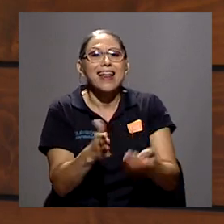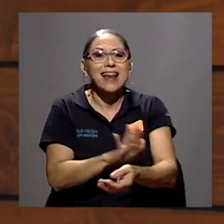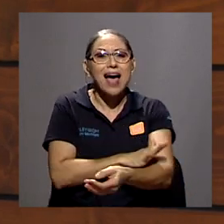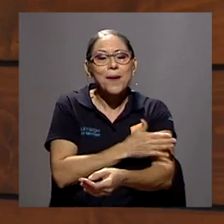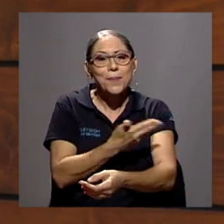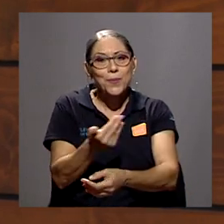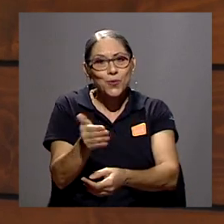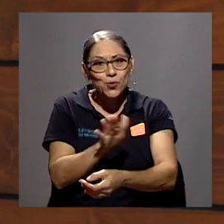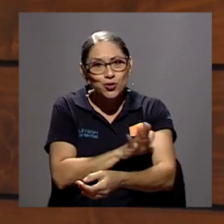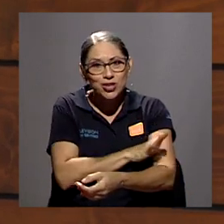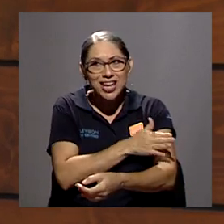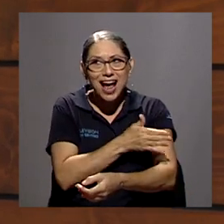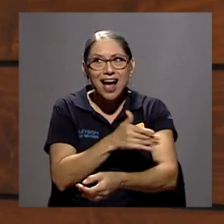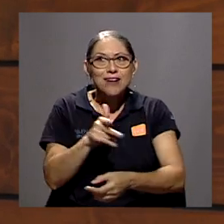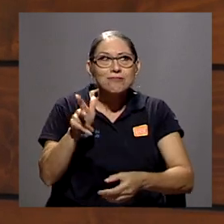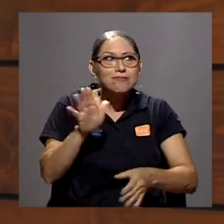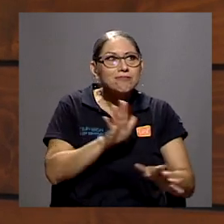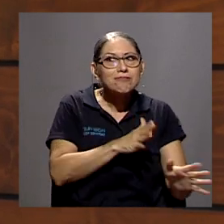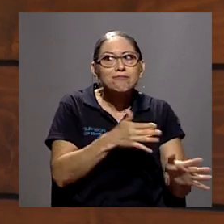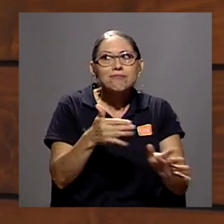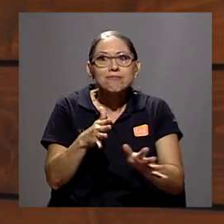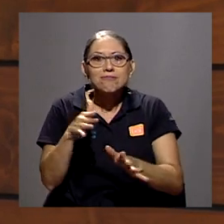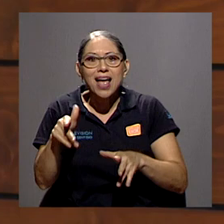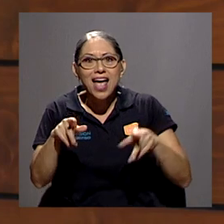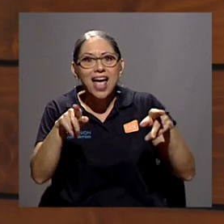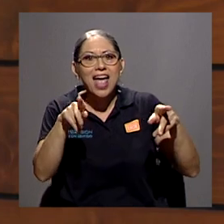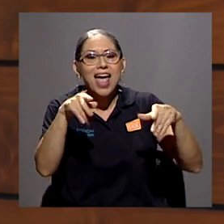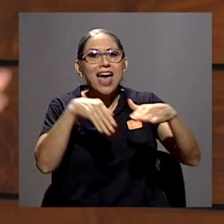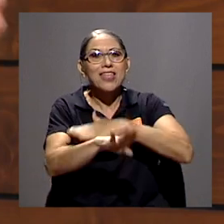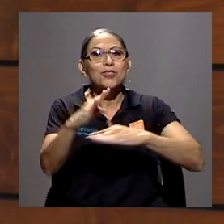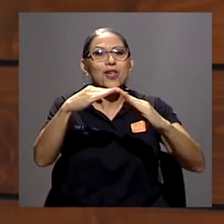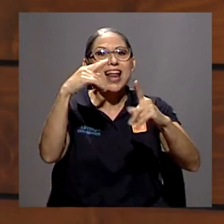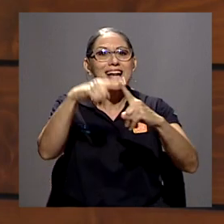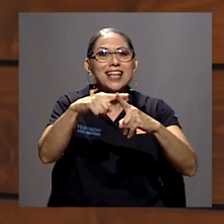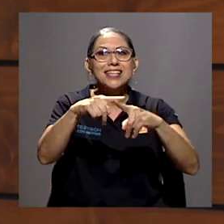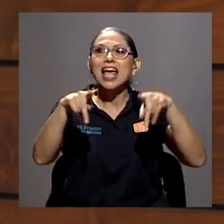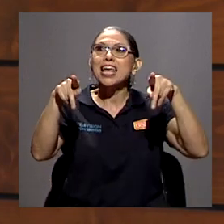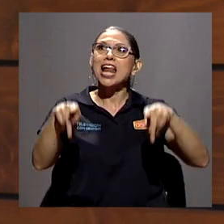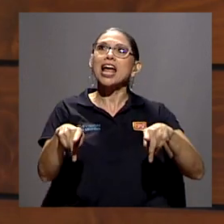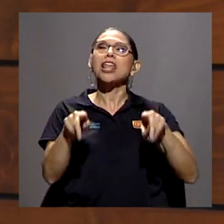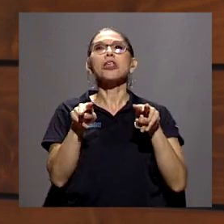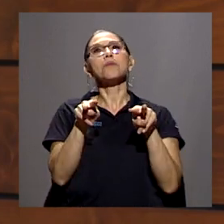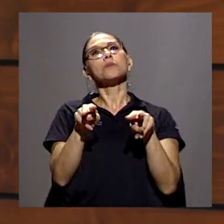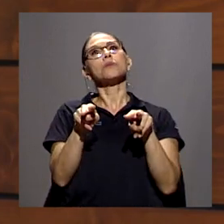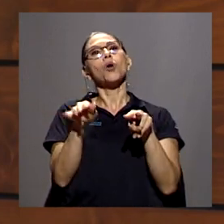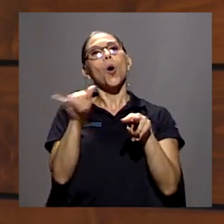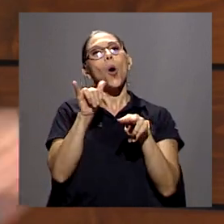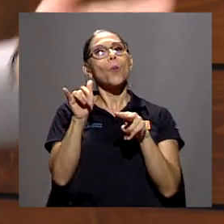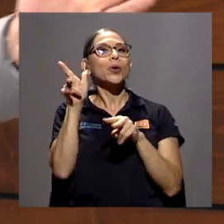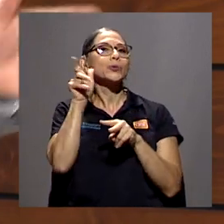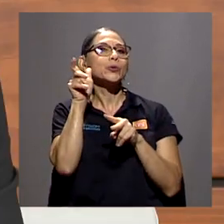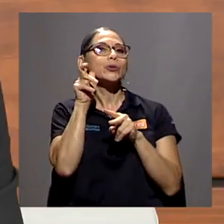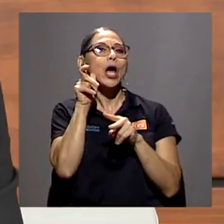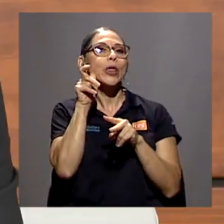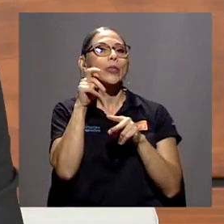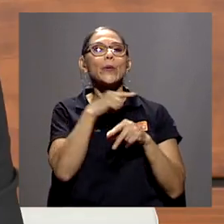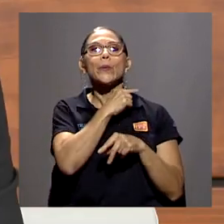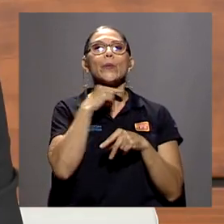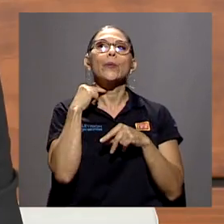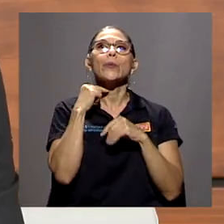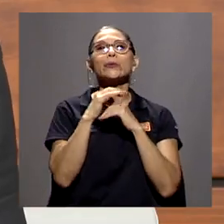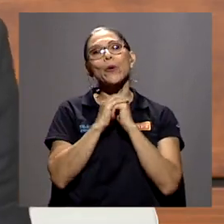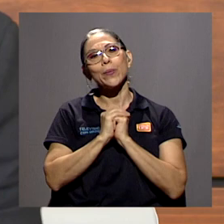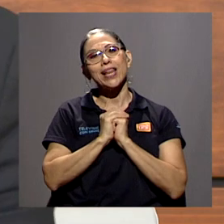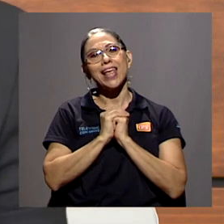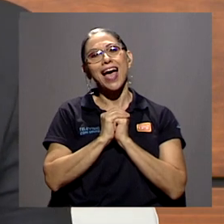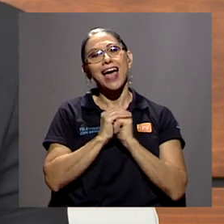en la iglesia y que la gente estaba escuchando su homilía su homilía desde el director del mundo